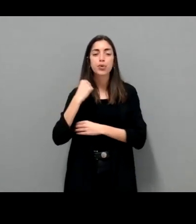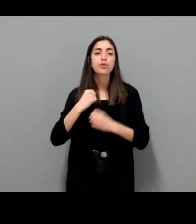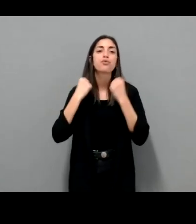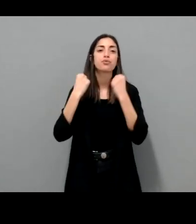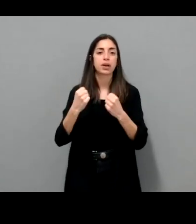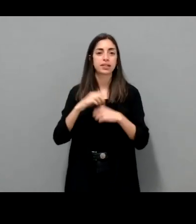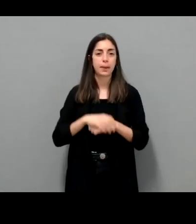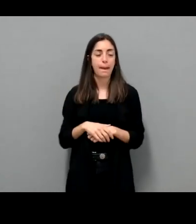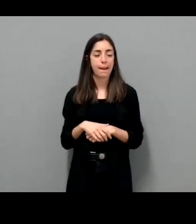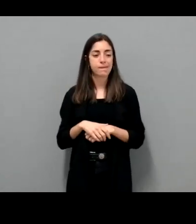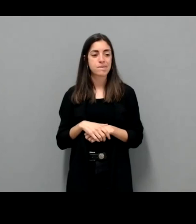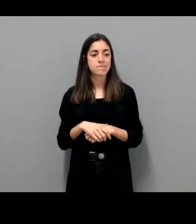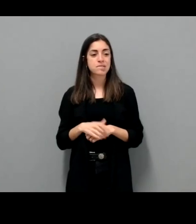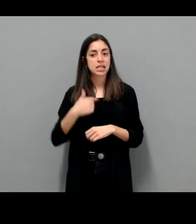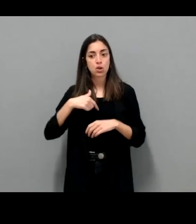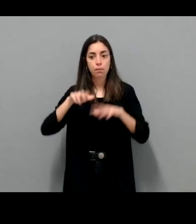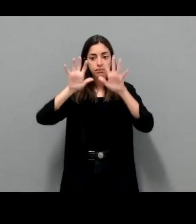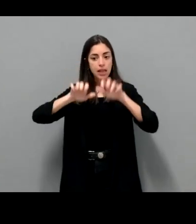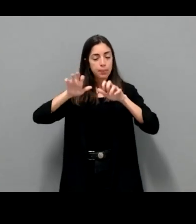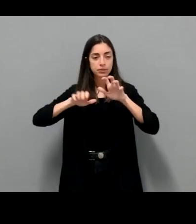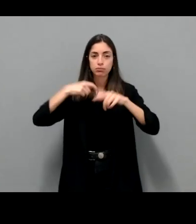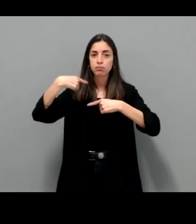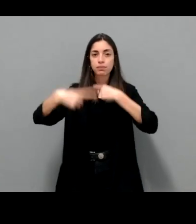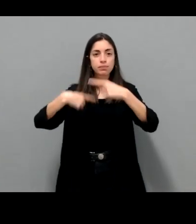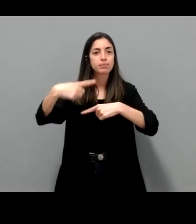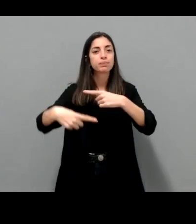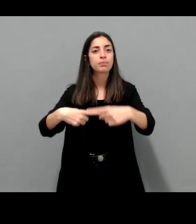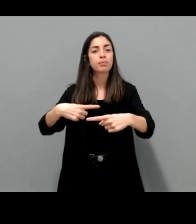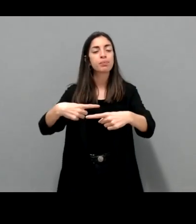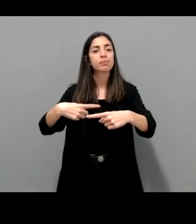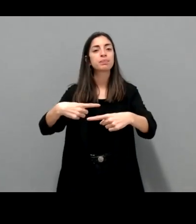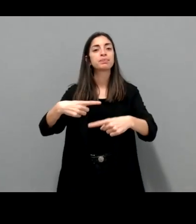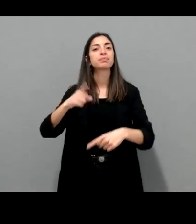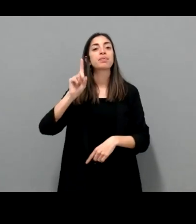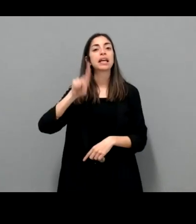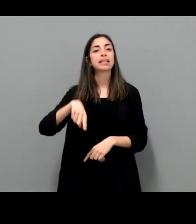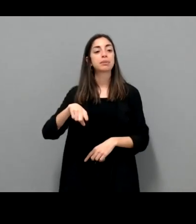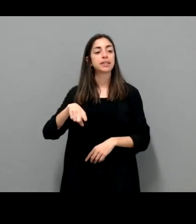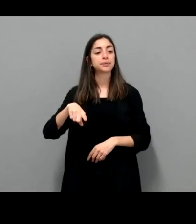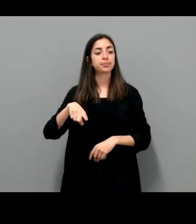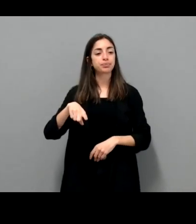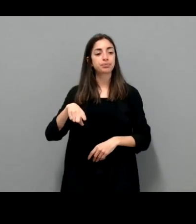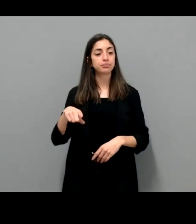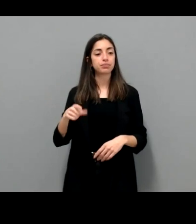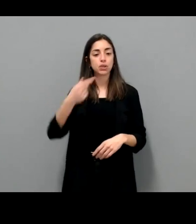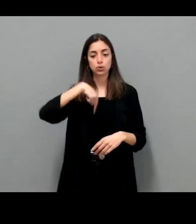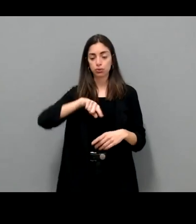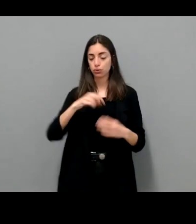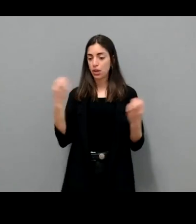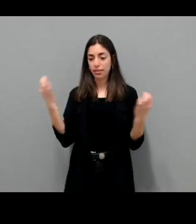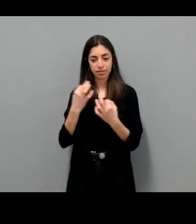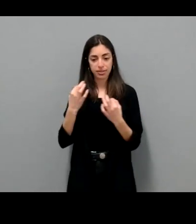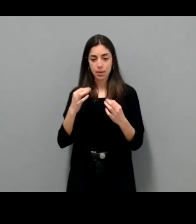de las que aprendo cada día y de las que, con las que tenemos que transformar